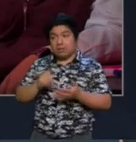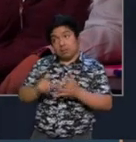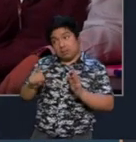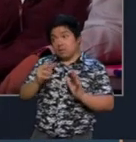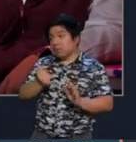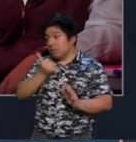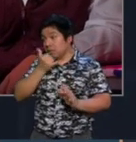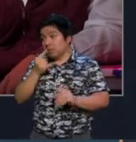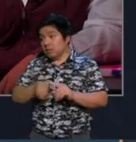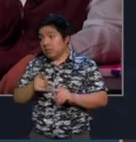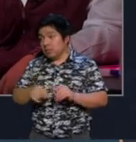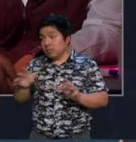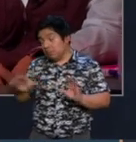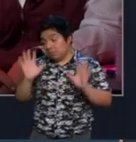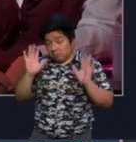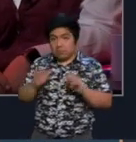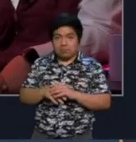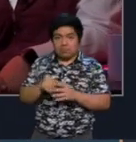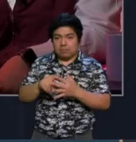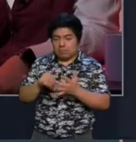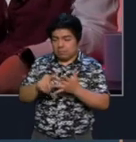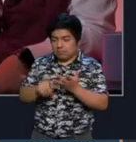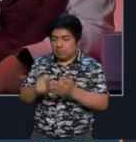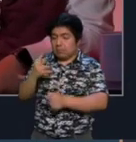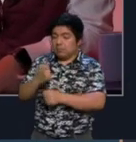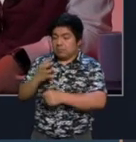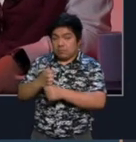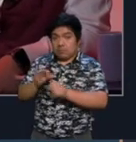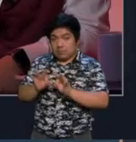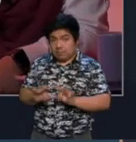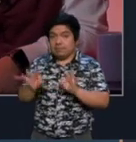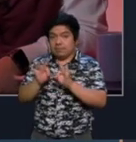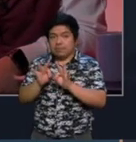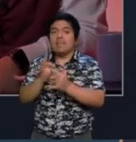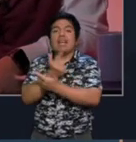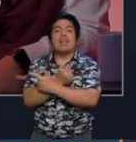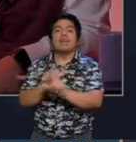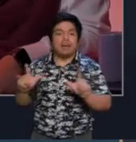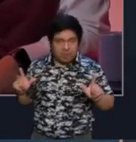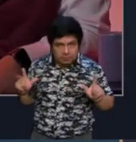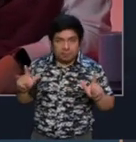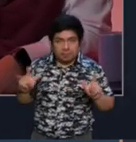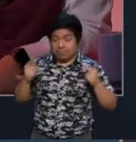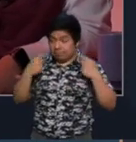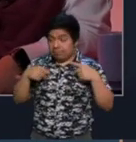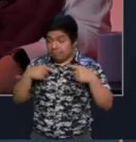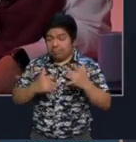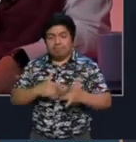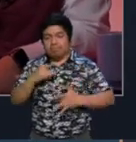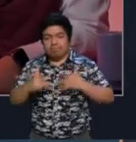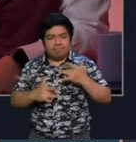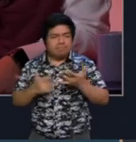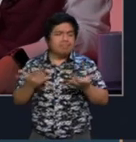se disculparon. cuarto, Quiero ver muy que haya disculpas importante, allá, ¿eh? y cuarto, muy importante, libertad. Que la gente se